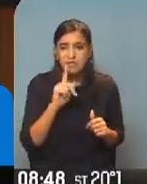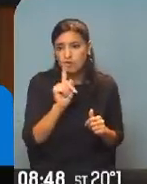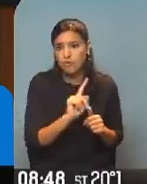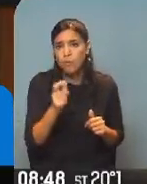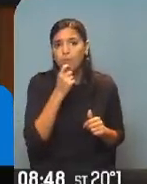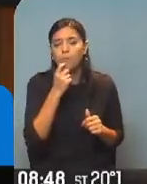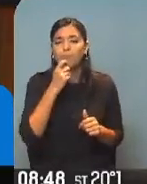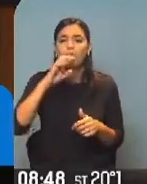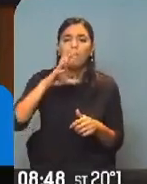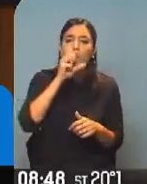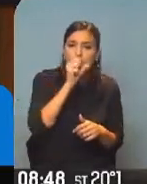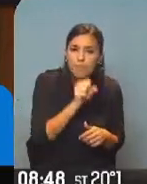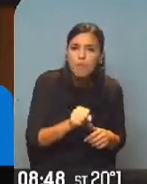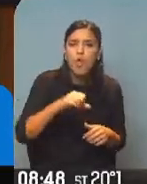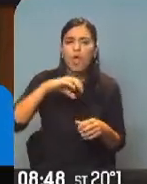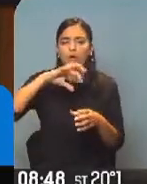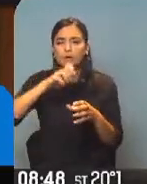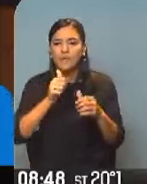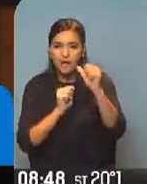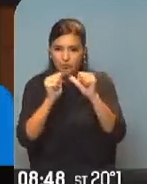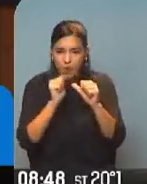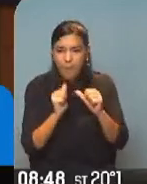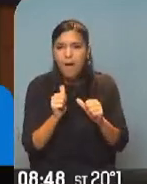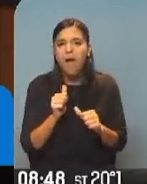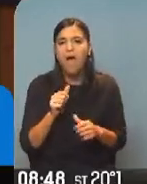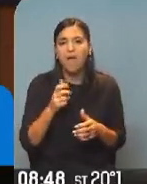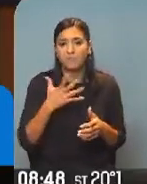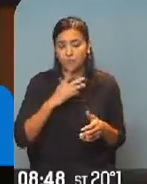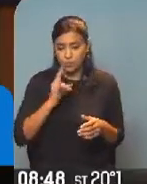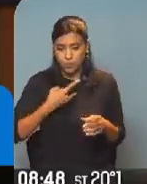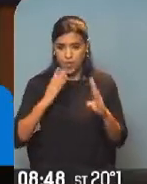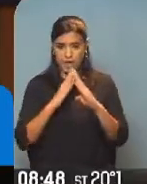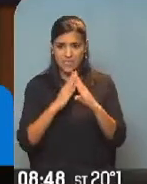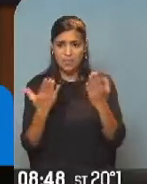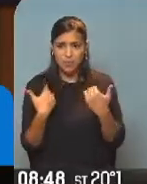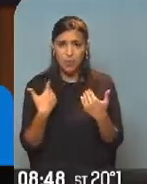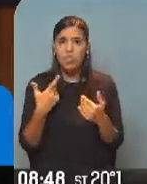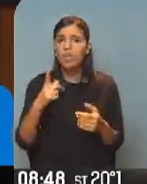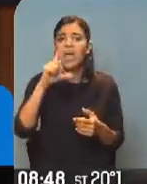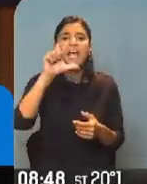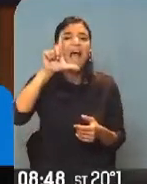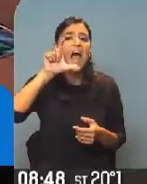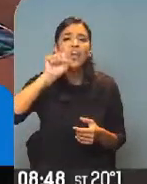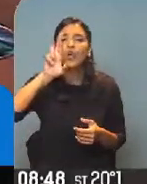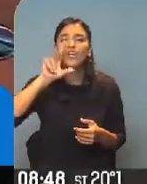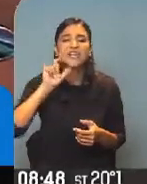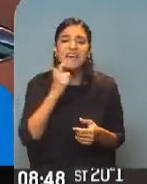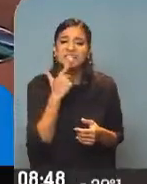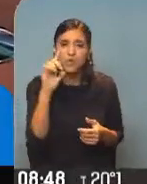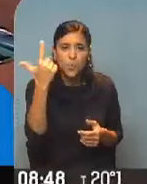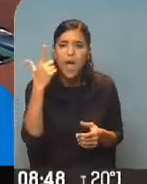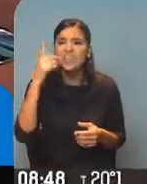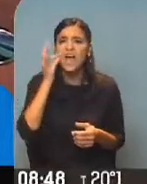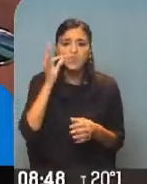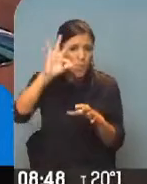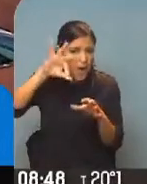moda las limonadas no la de mente y jengibre que que es casera es económica y no tiene calorías y no no le pone azúcar